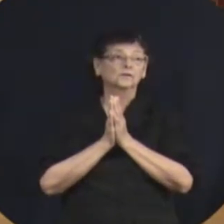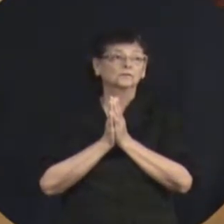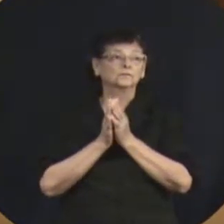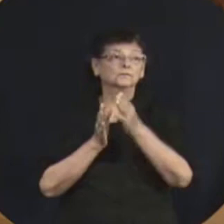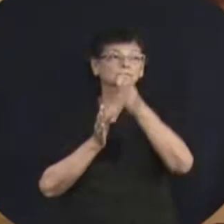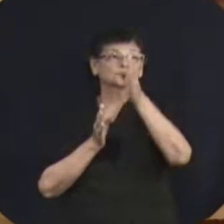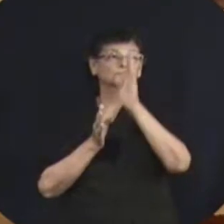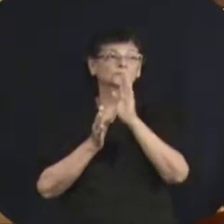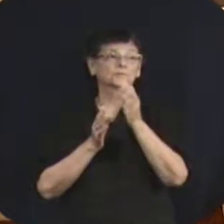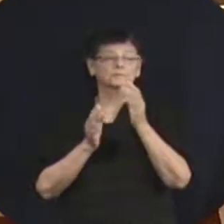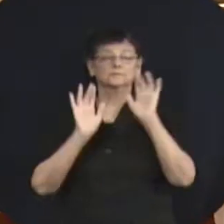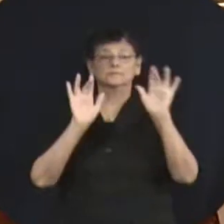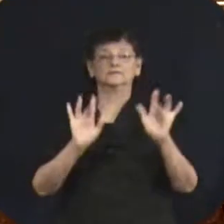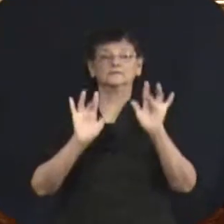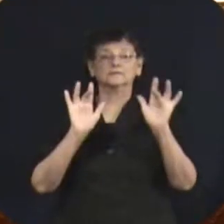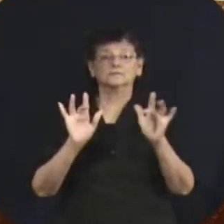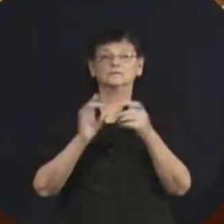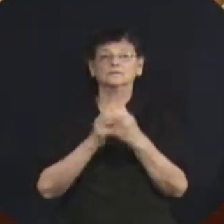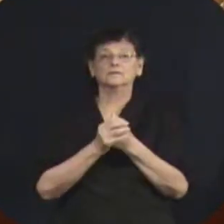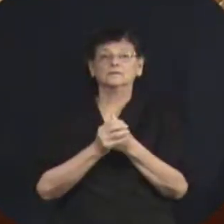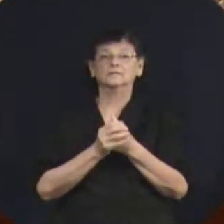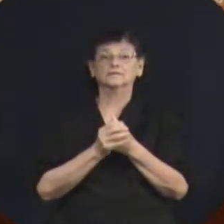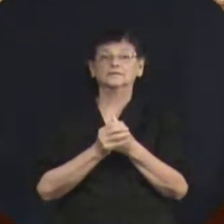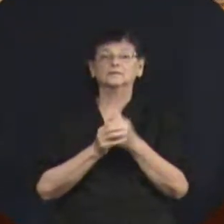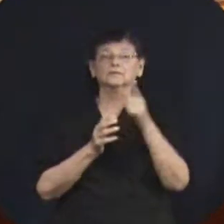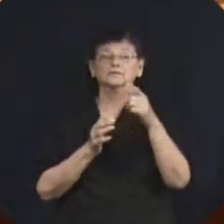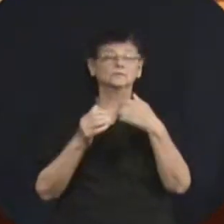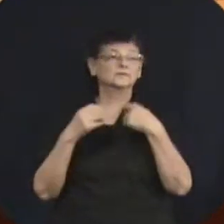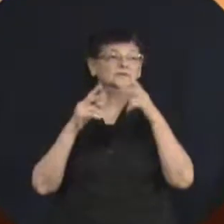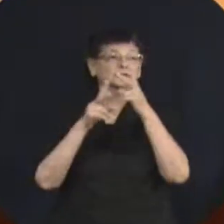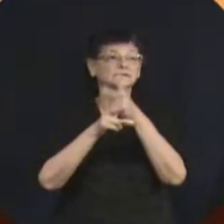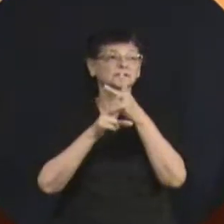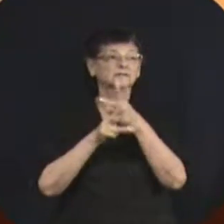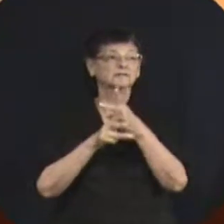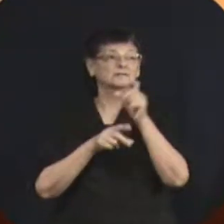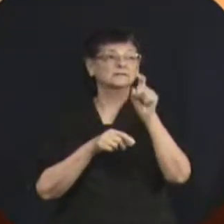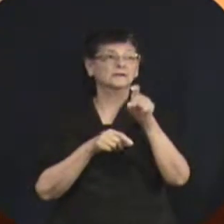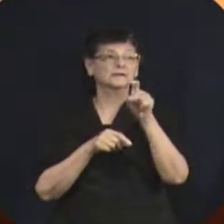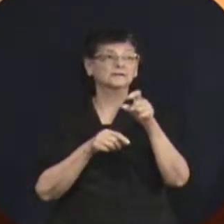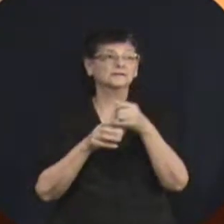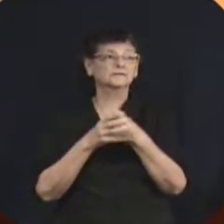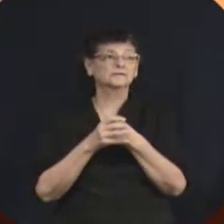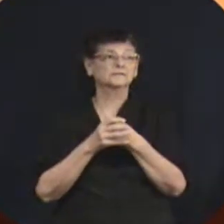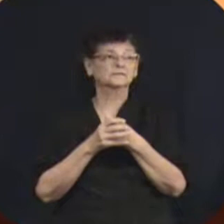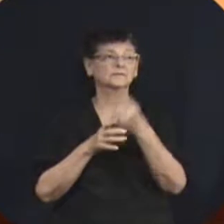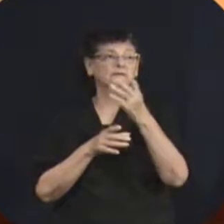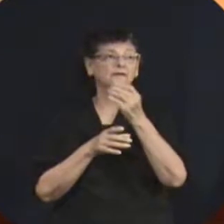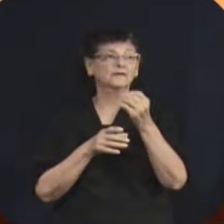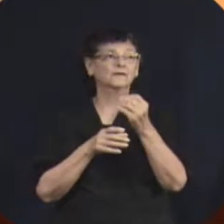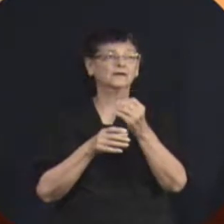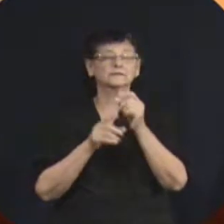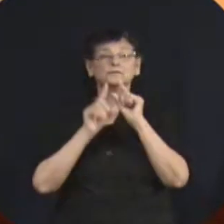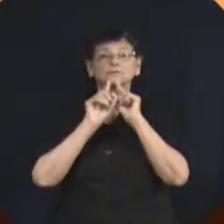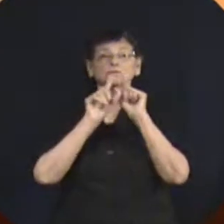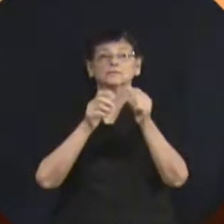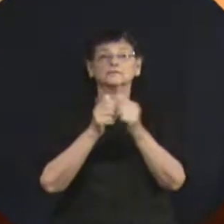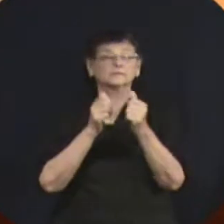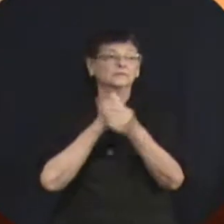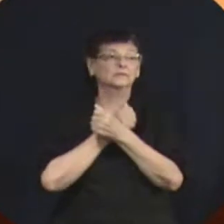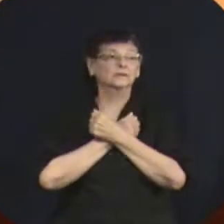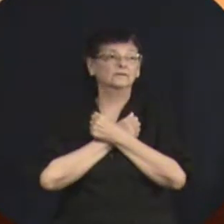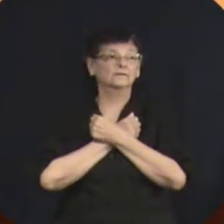oración. Dios de misericordia, tú que atiendes nuestras necesidades y nos respondes con